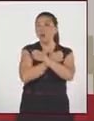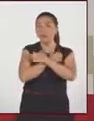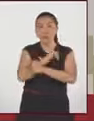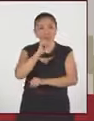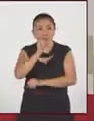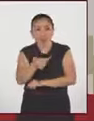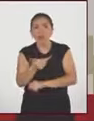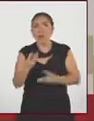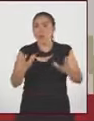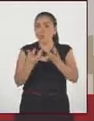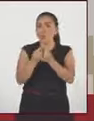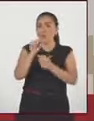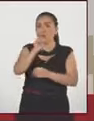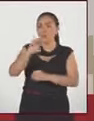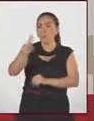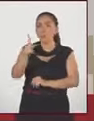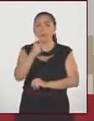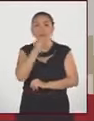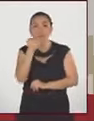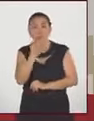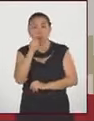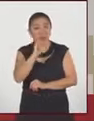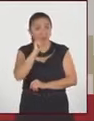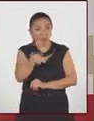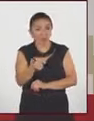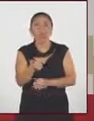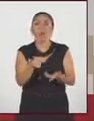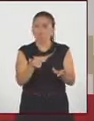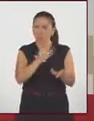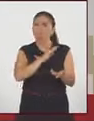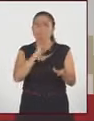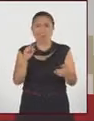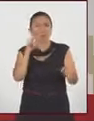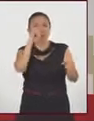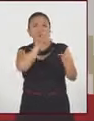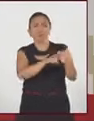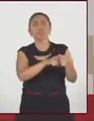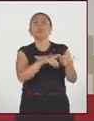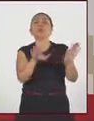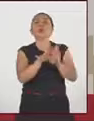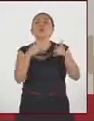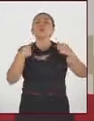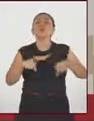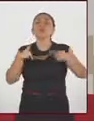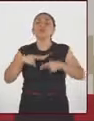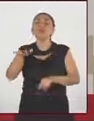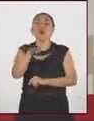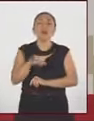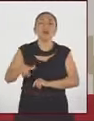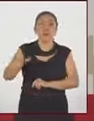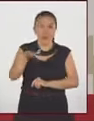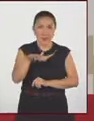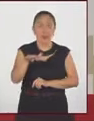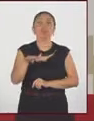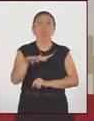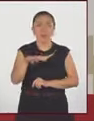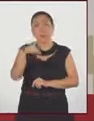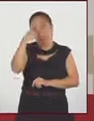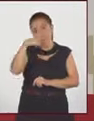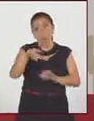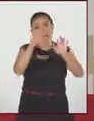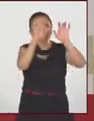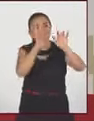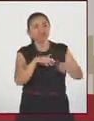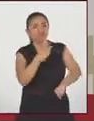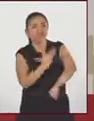no formar parte de la plantilla de una escuela, pueden registrarse en el perfil de público en general para completar